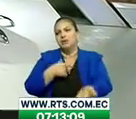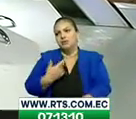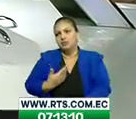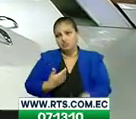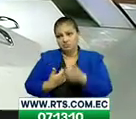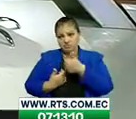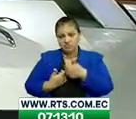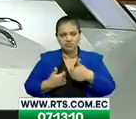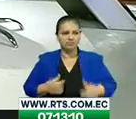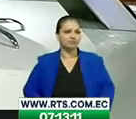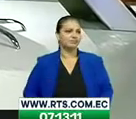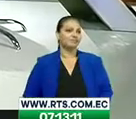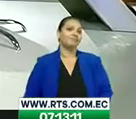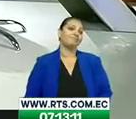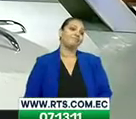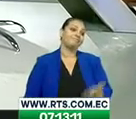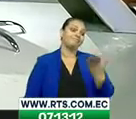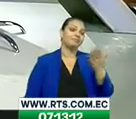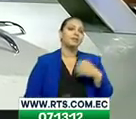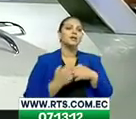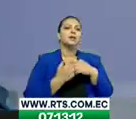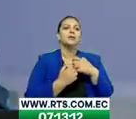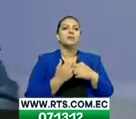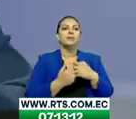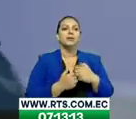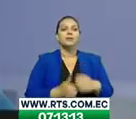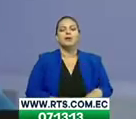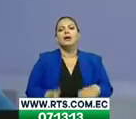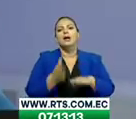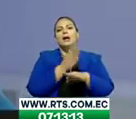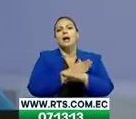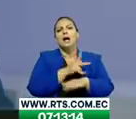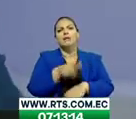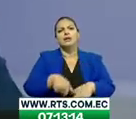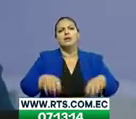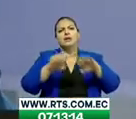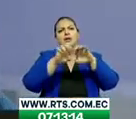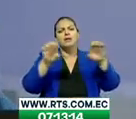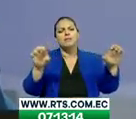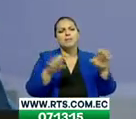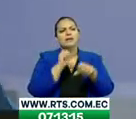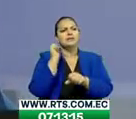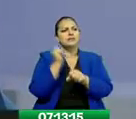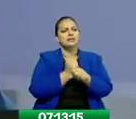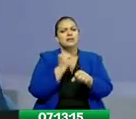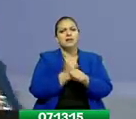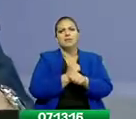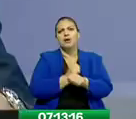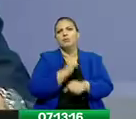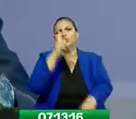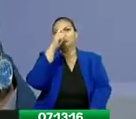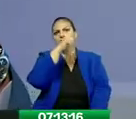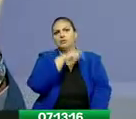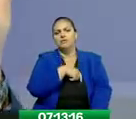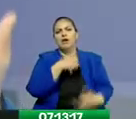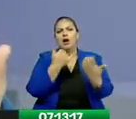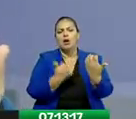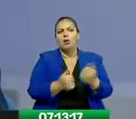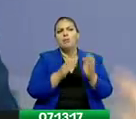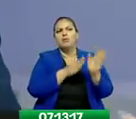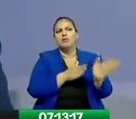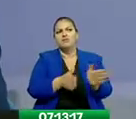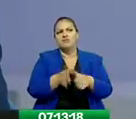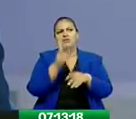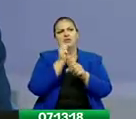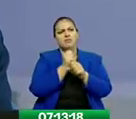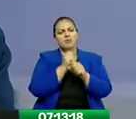lo está trabajando, y es el hecho de generar empleo y hacer crecer la economía. Nuestro foco debería estar puesto en hacer crecer la economía. ¿Y